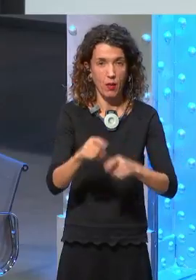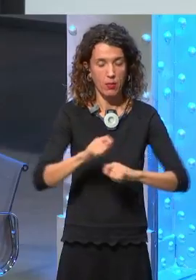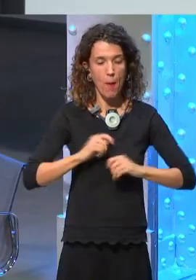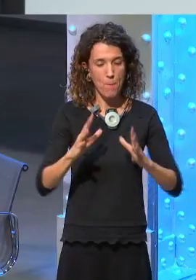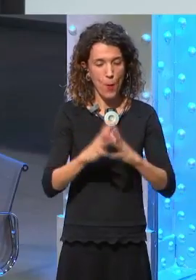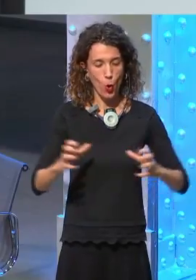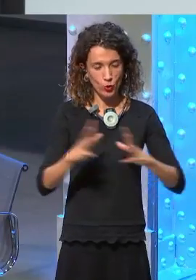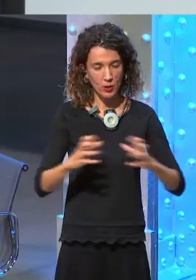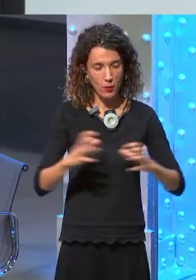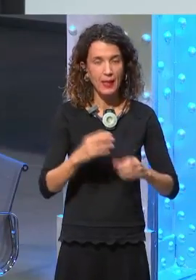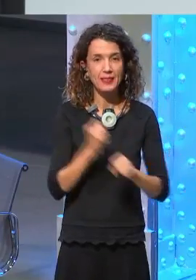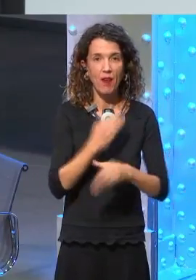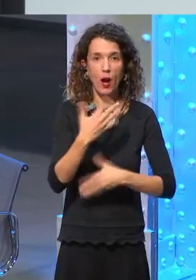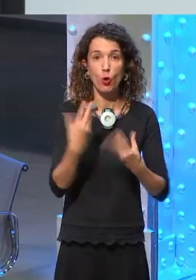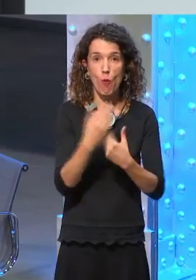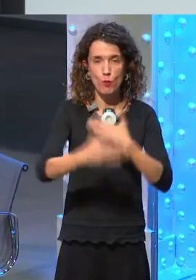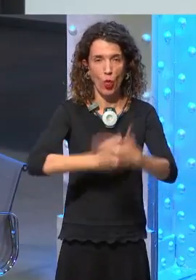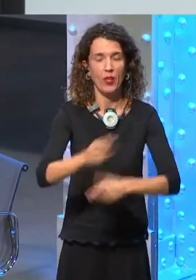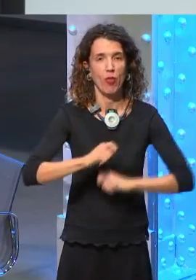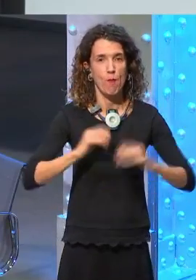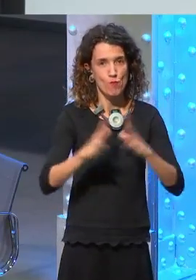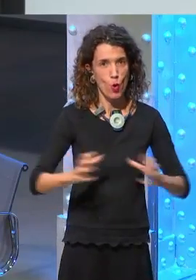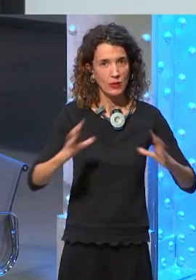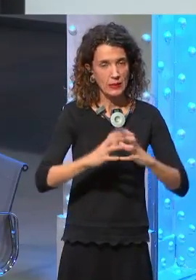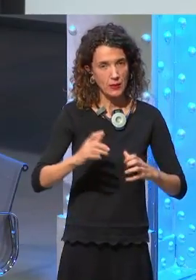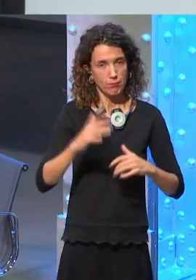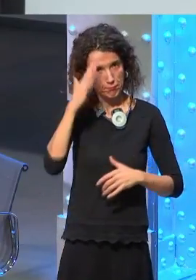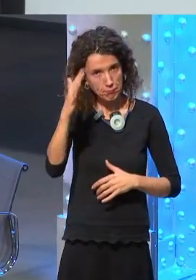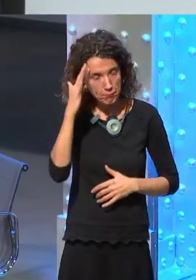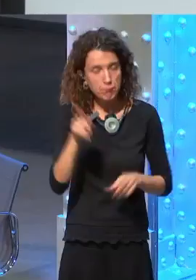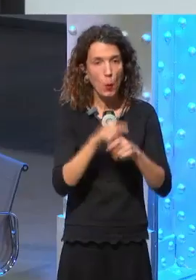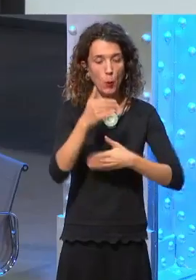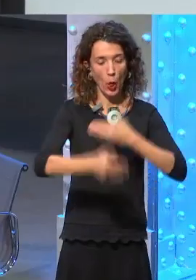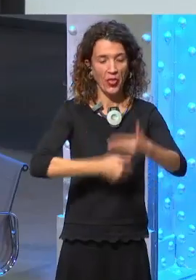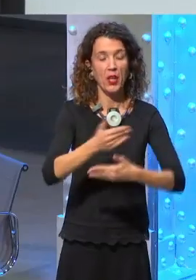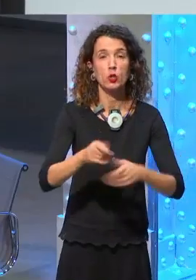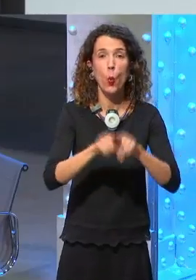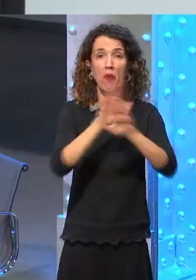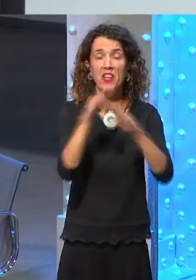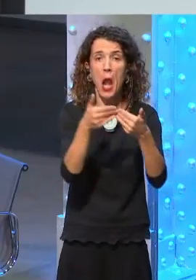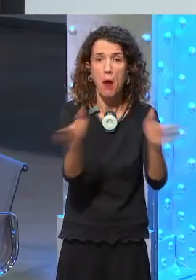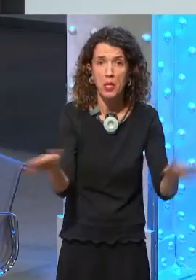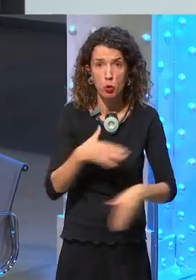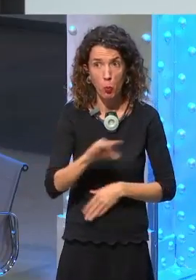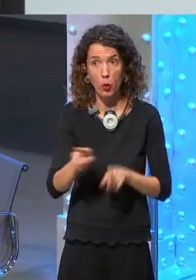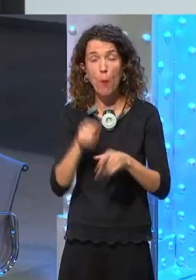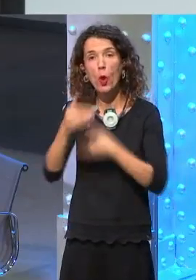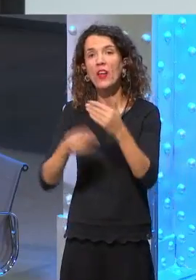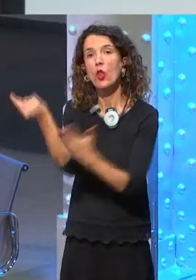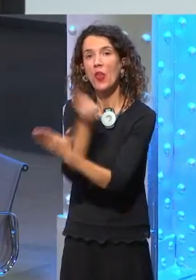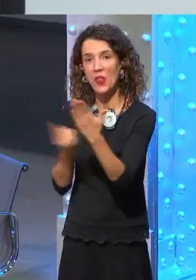motivación, trabajar con procesos que pueden tener un final abierto o procesos de